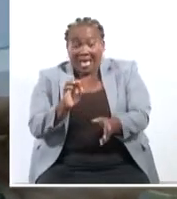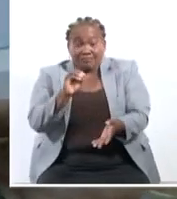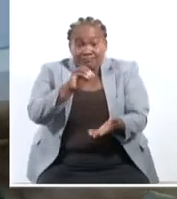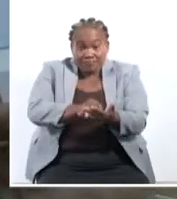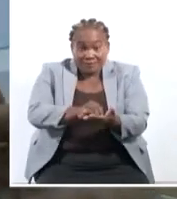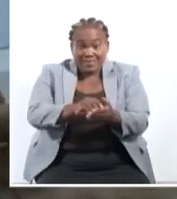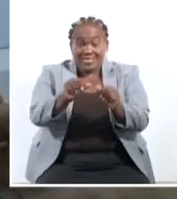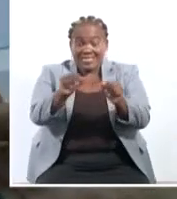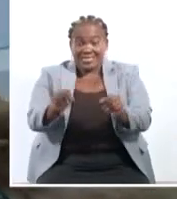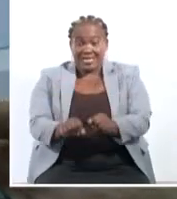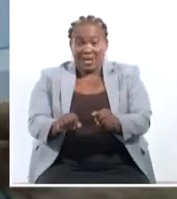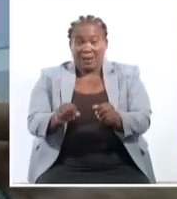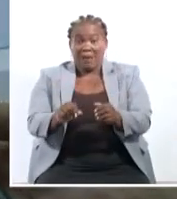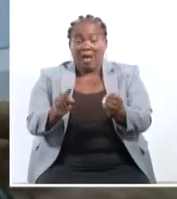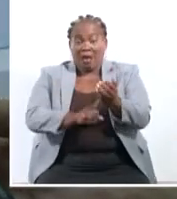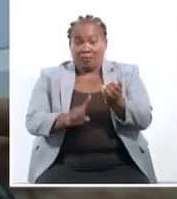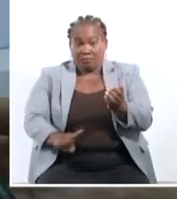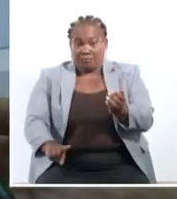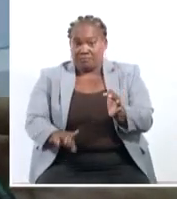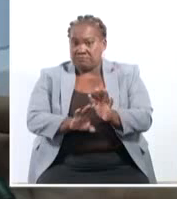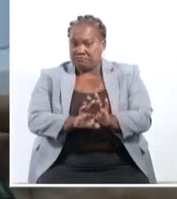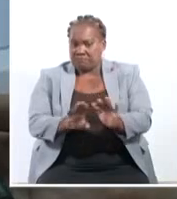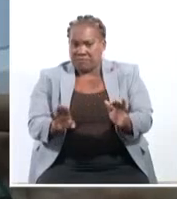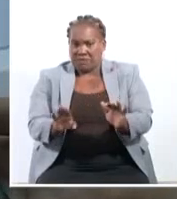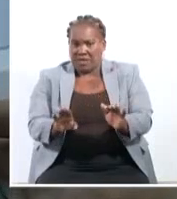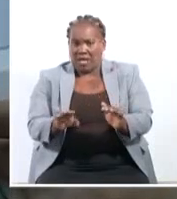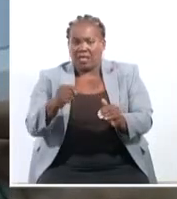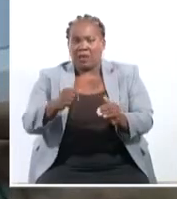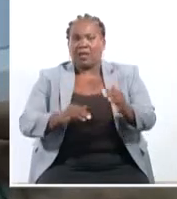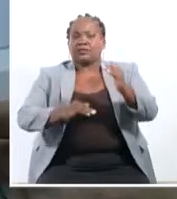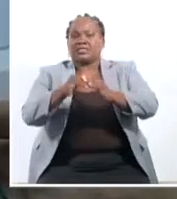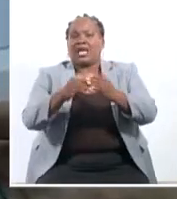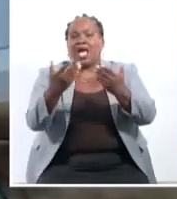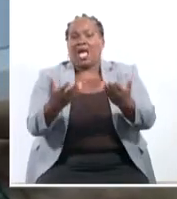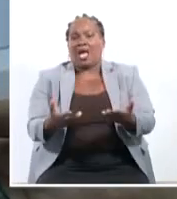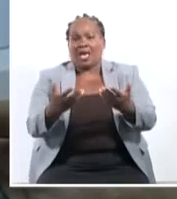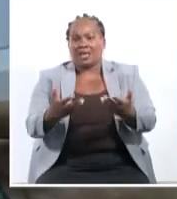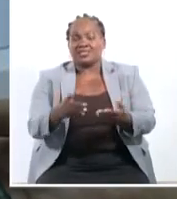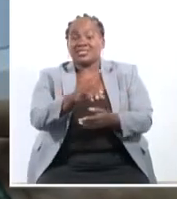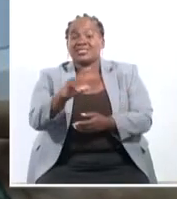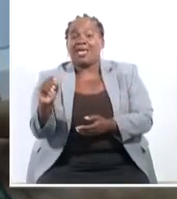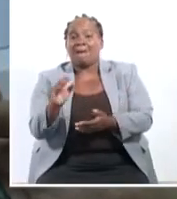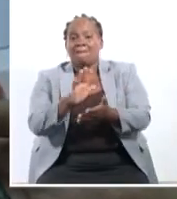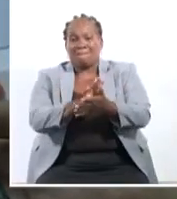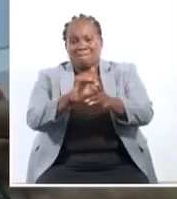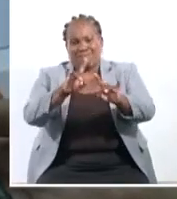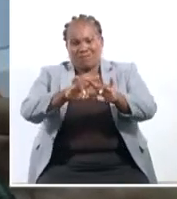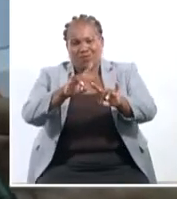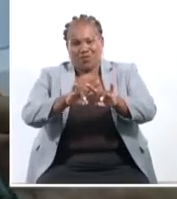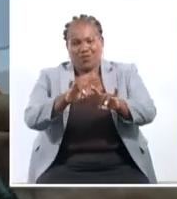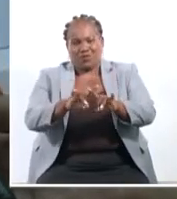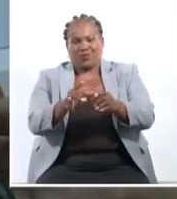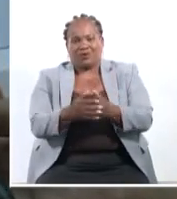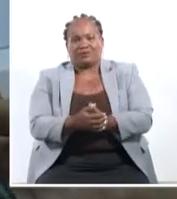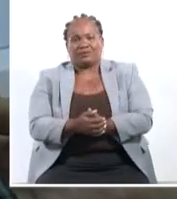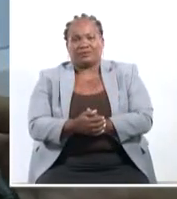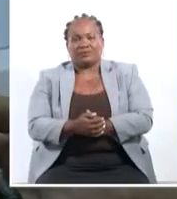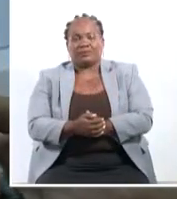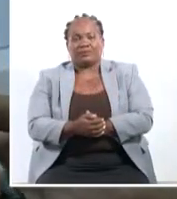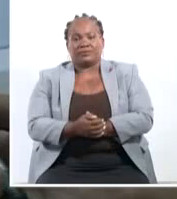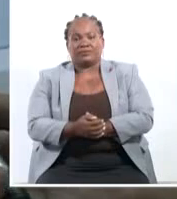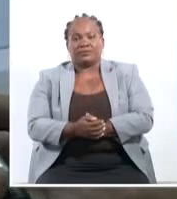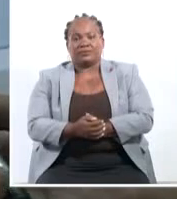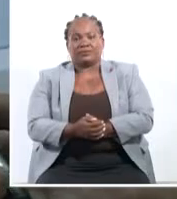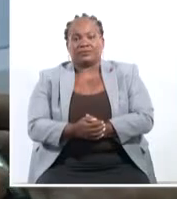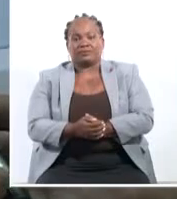sistema, que en los próximos días ya debe ya completar su carga a 100 megawatts, que es la capacidad de diseño de esta